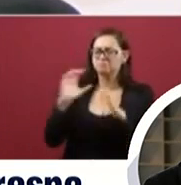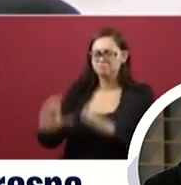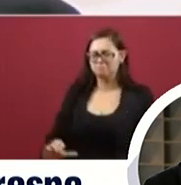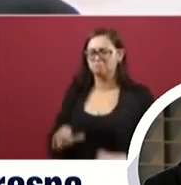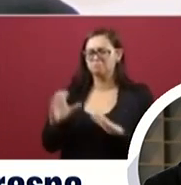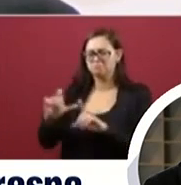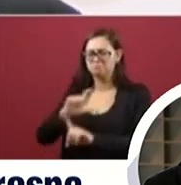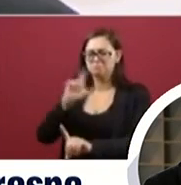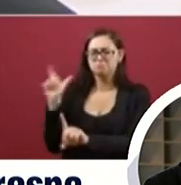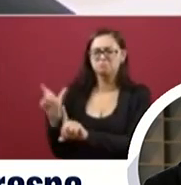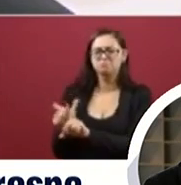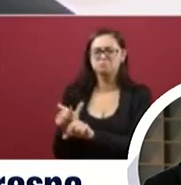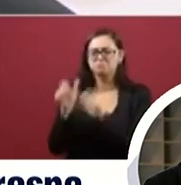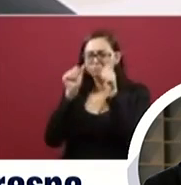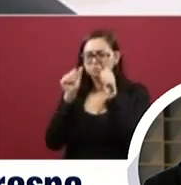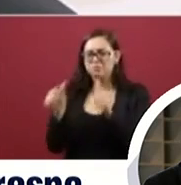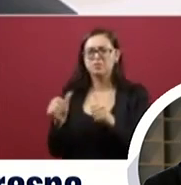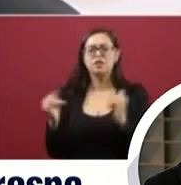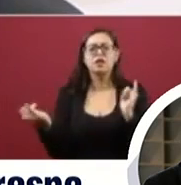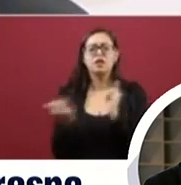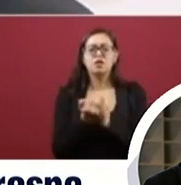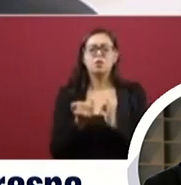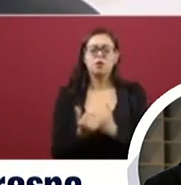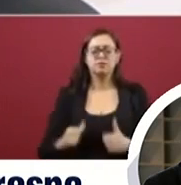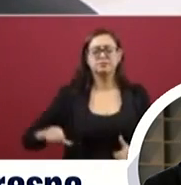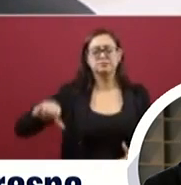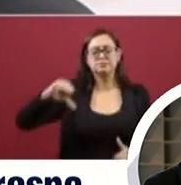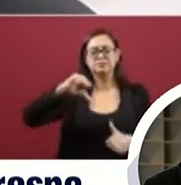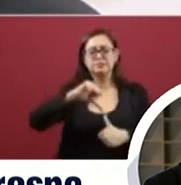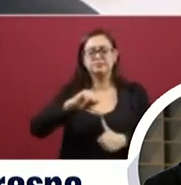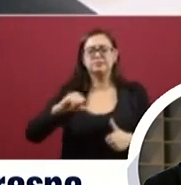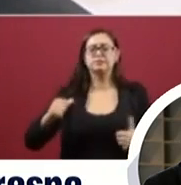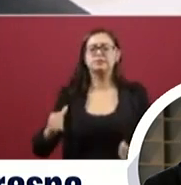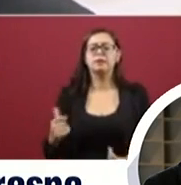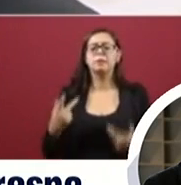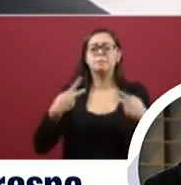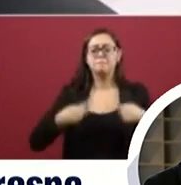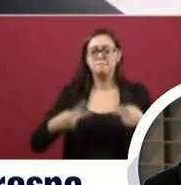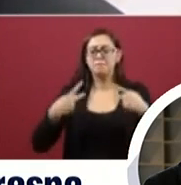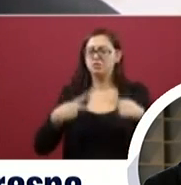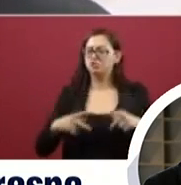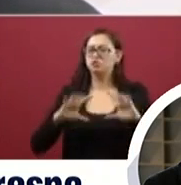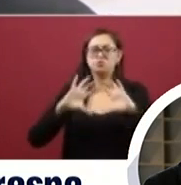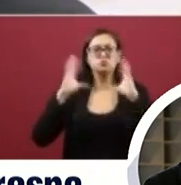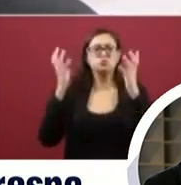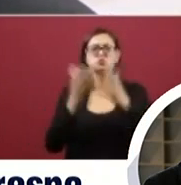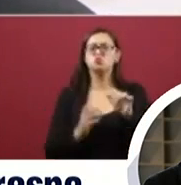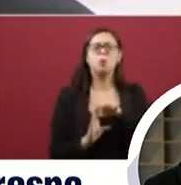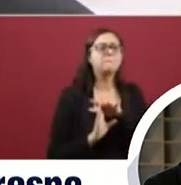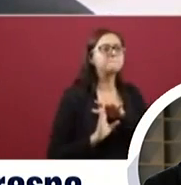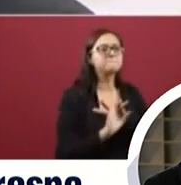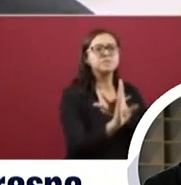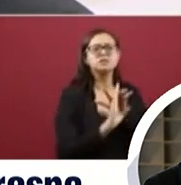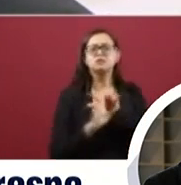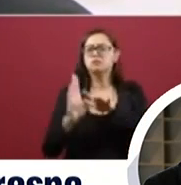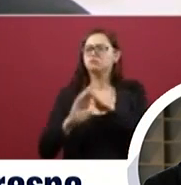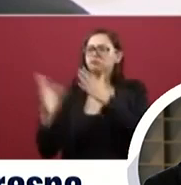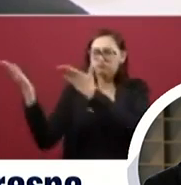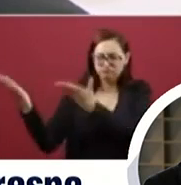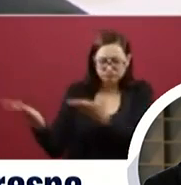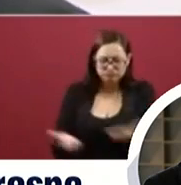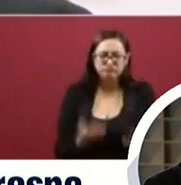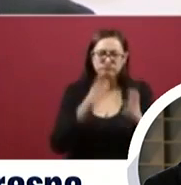mercados y de las inversiones, por lo que dicen, por cómo responden, pues más que recuperar confianza, creo que eso genera